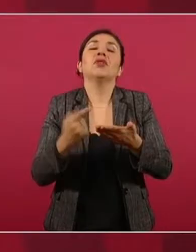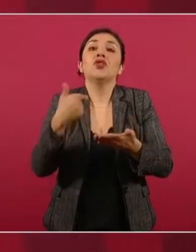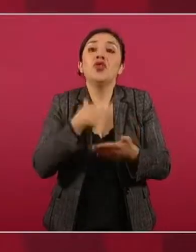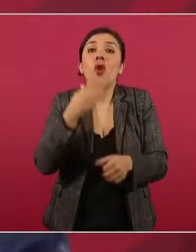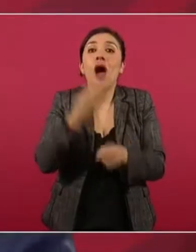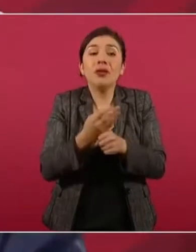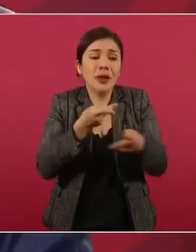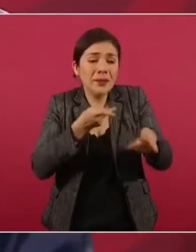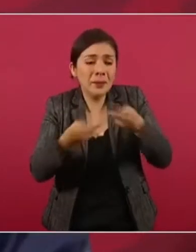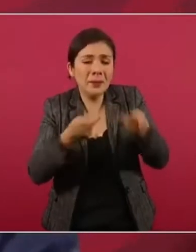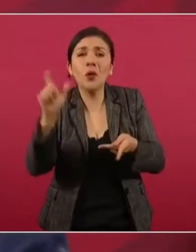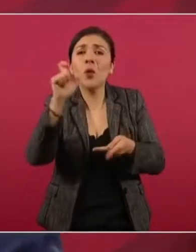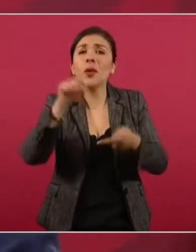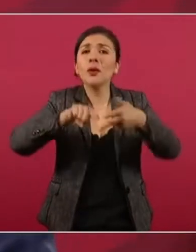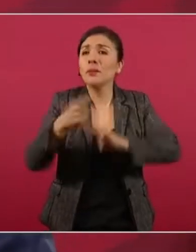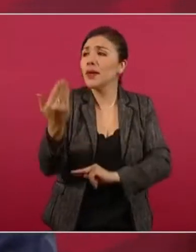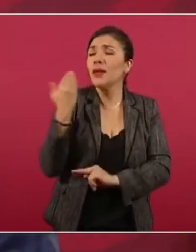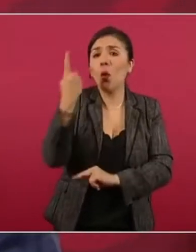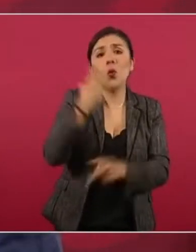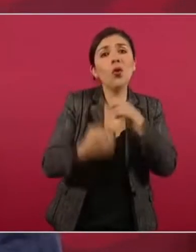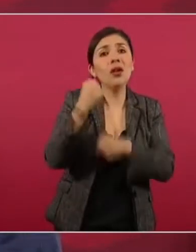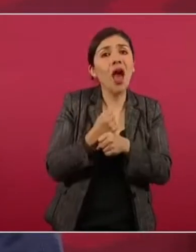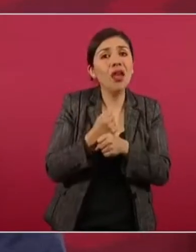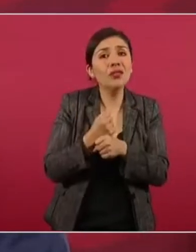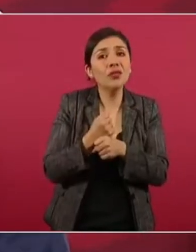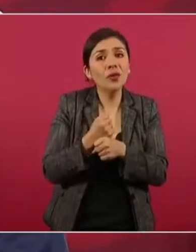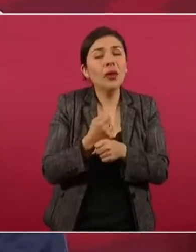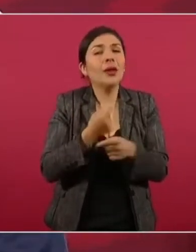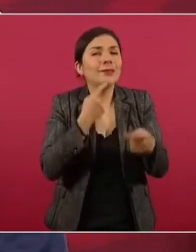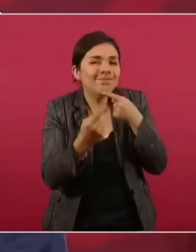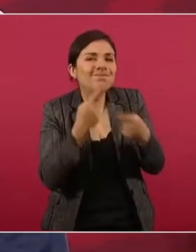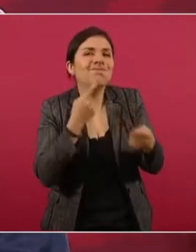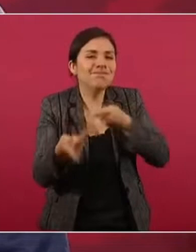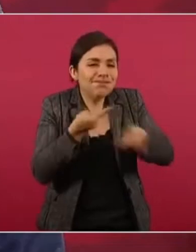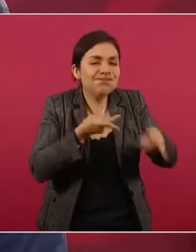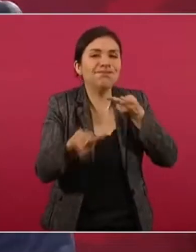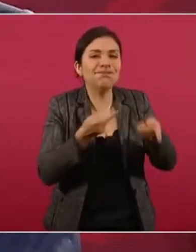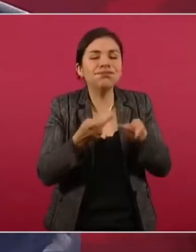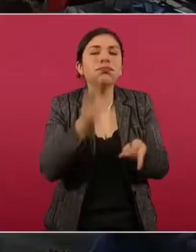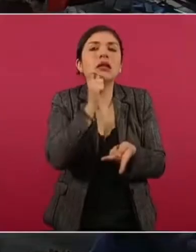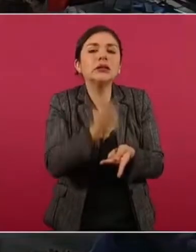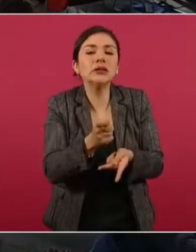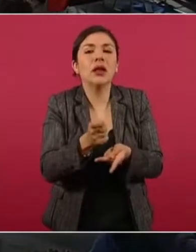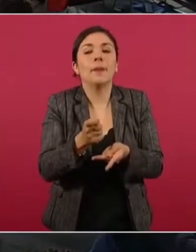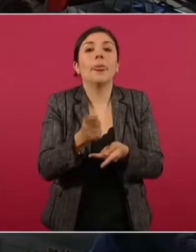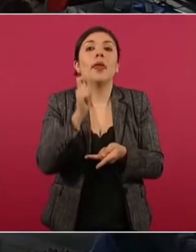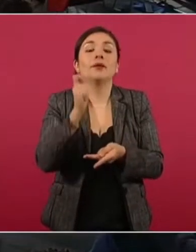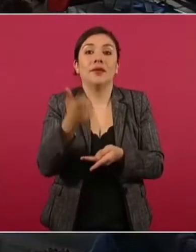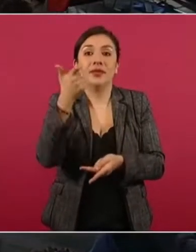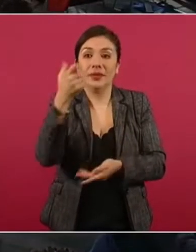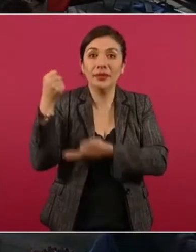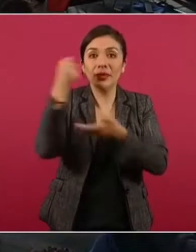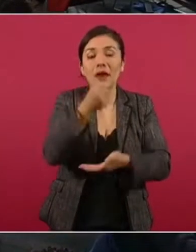definiendo desde el año pasado. Tiene que ver con un fideicomiso